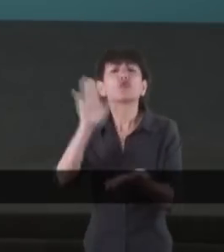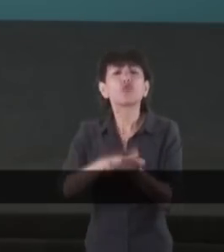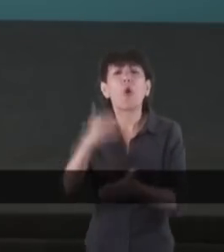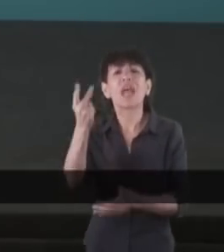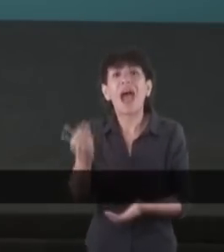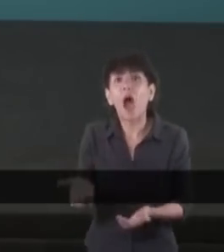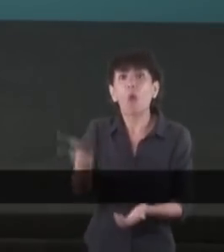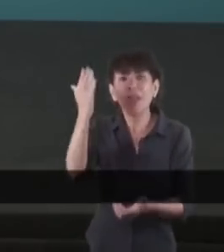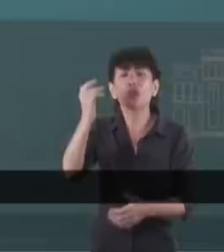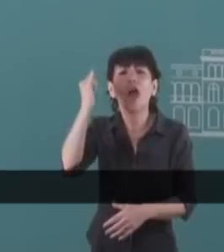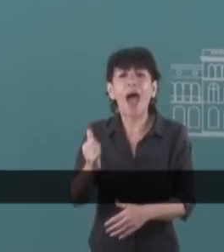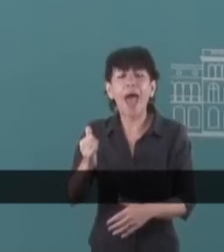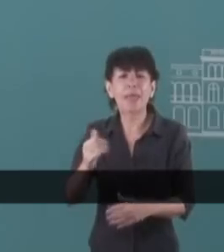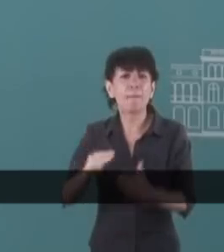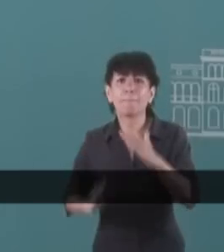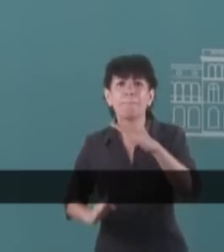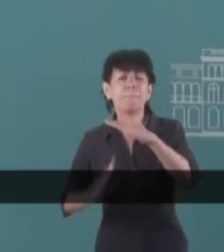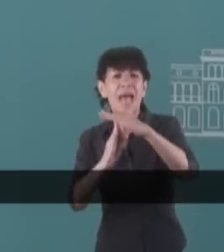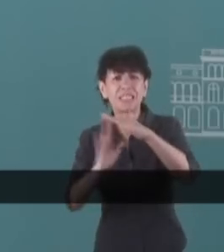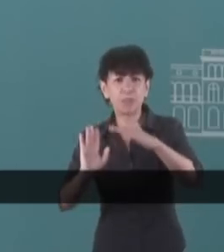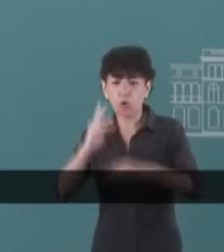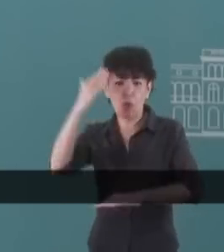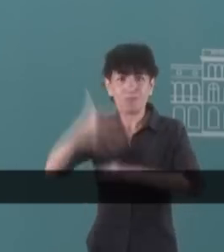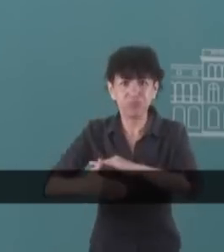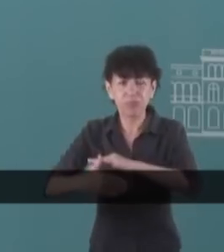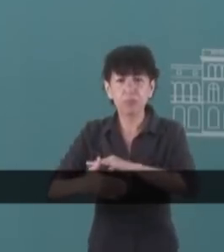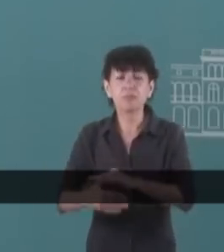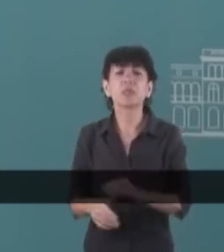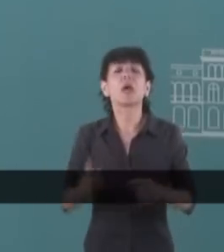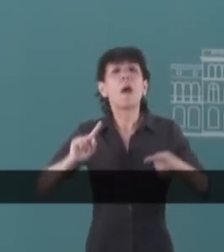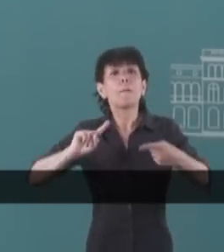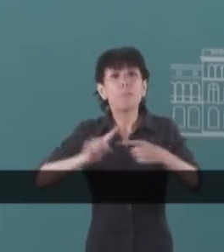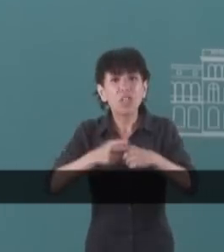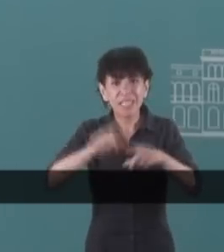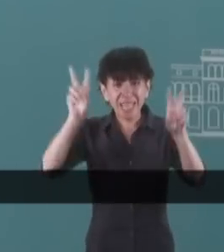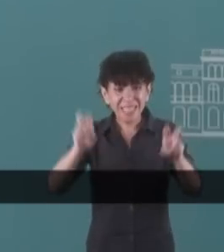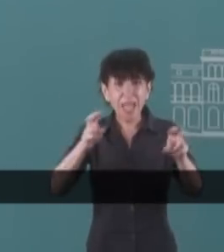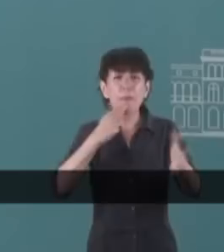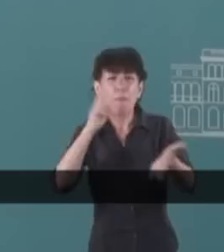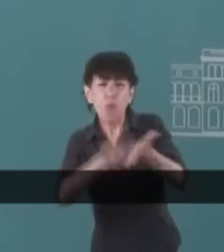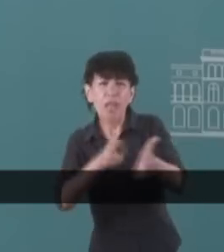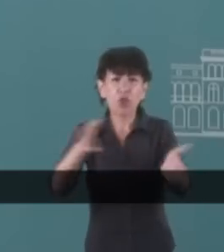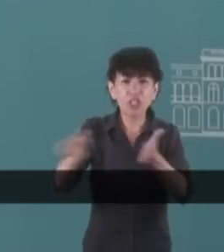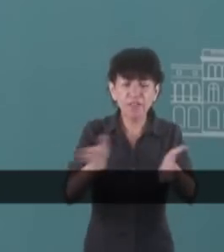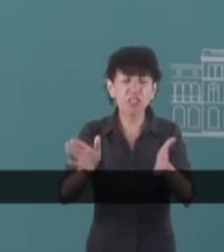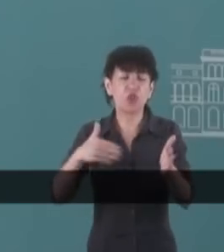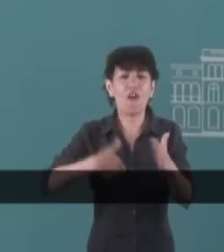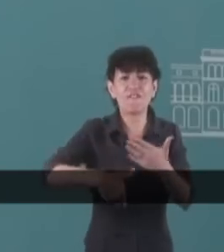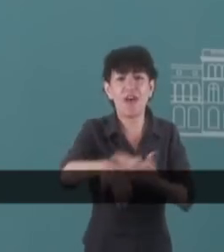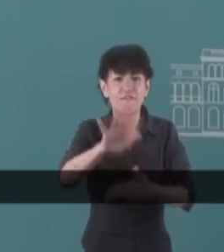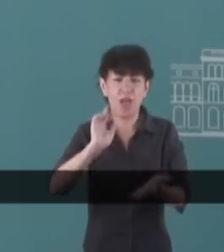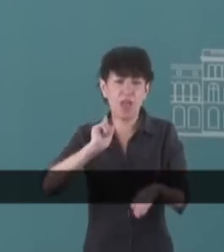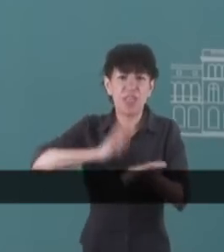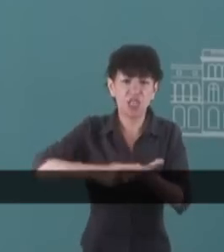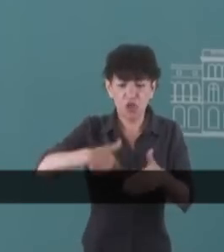aumentos durante este año. La política tarifaria se va a estar definiendo y, como usted sabe, se tiene que concretar en audiencias públicas, así que lo vamos a estar viendo